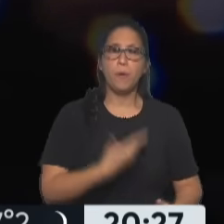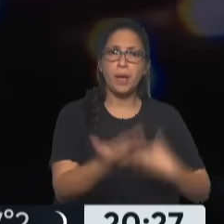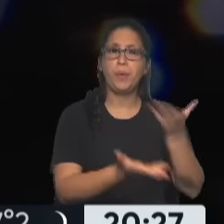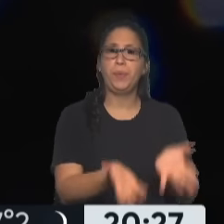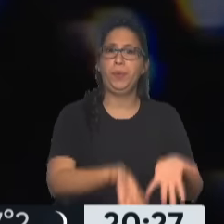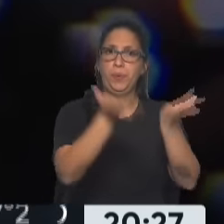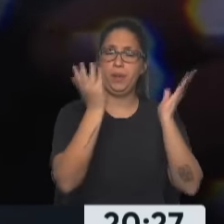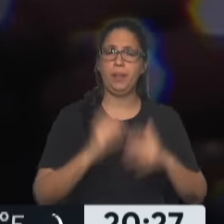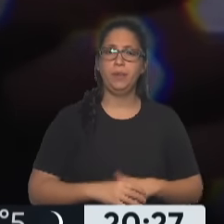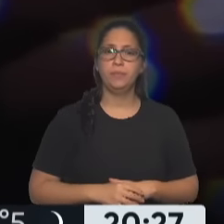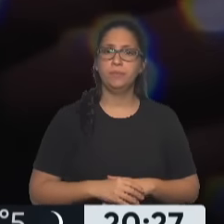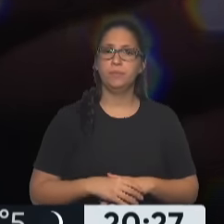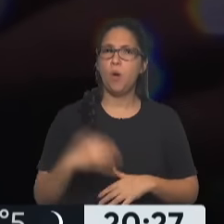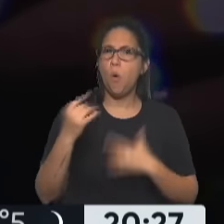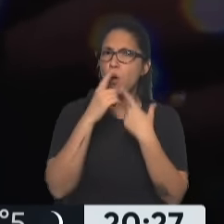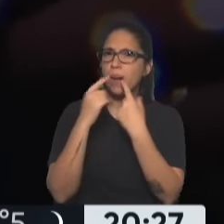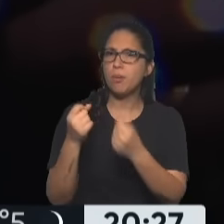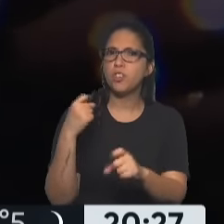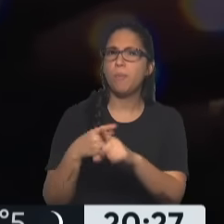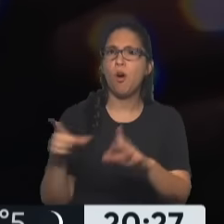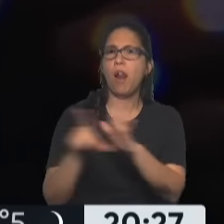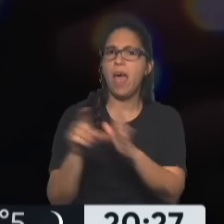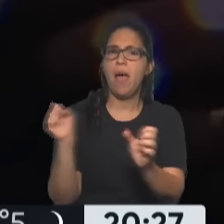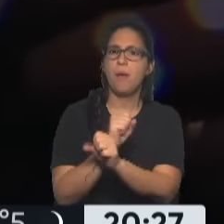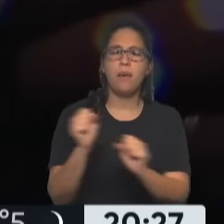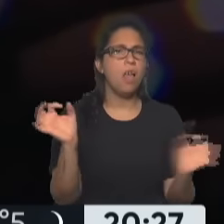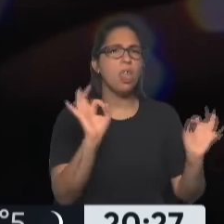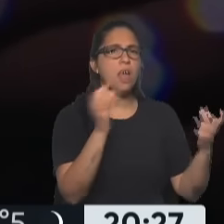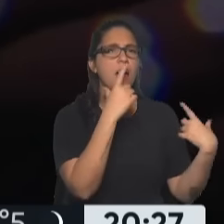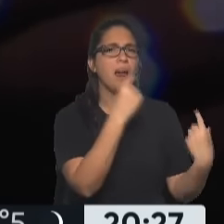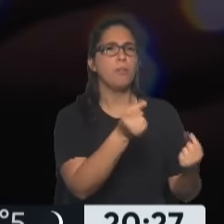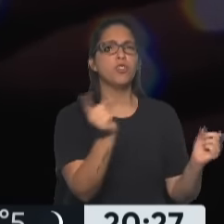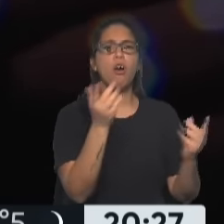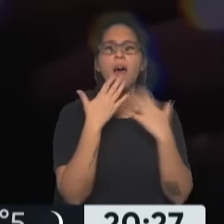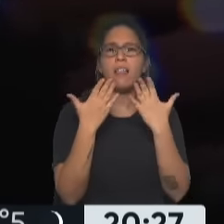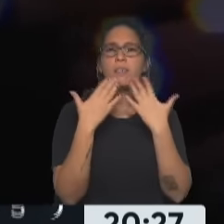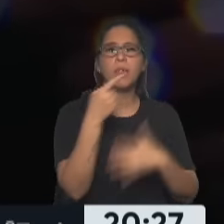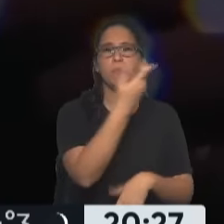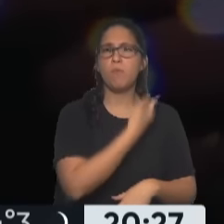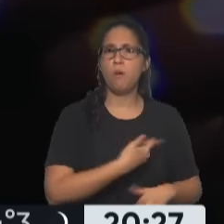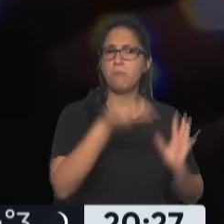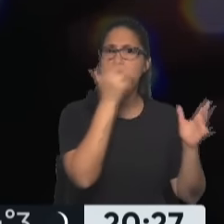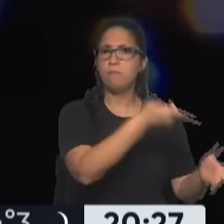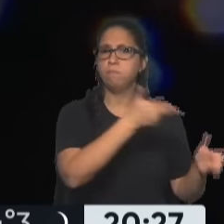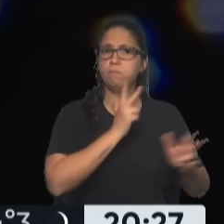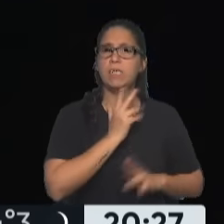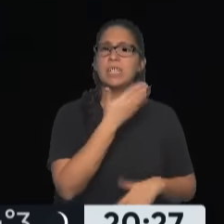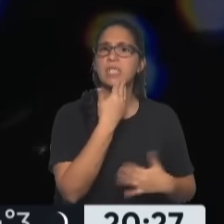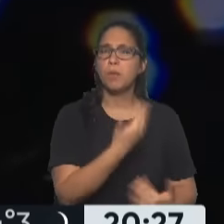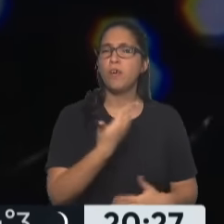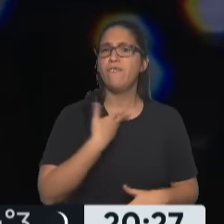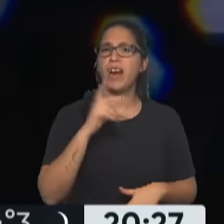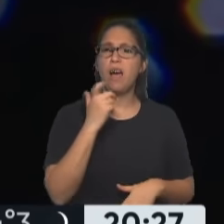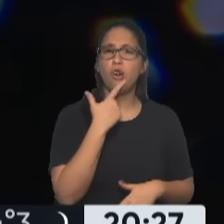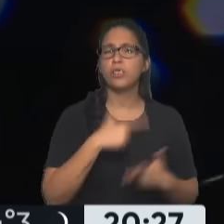¿Hubo algún reproche respecto a por qué aprobaron la... Ningún reproche, sino todo agradecimiento de parte del presidente, de Guillermo Franco y